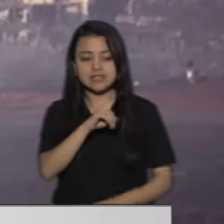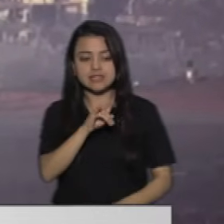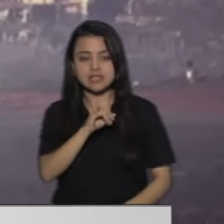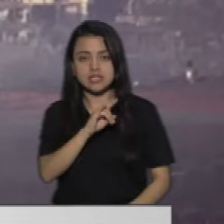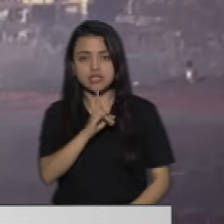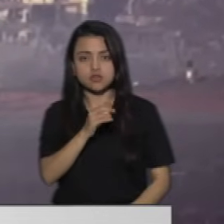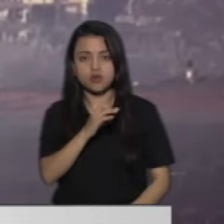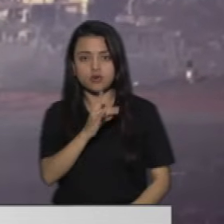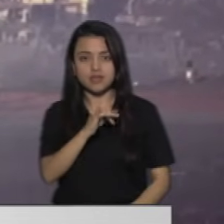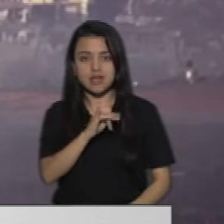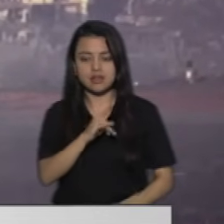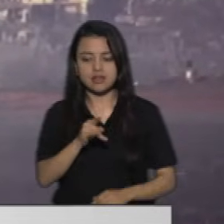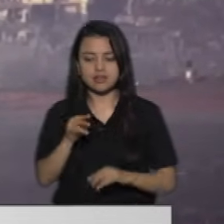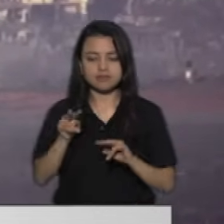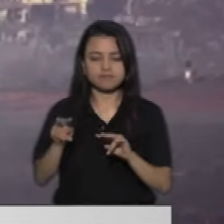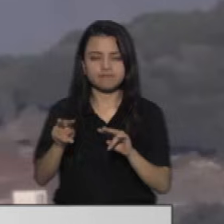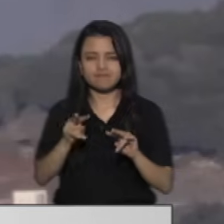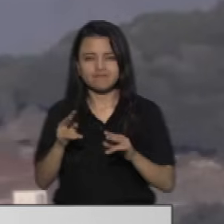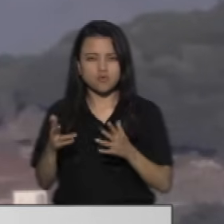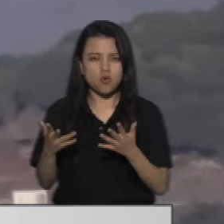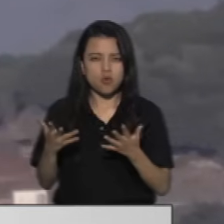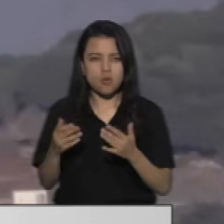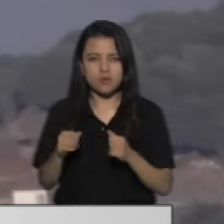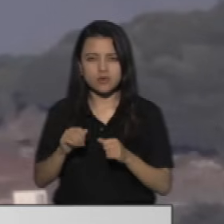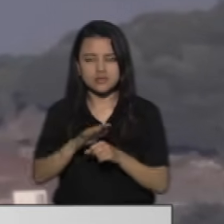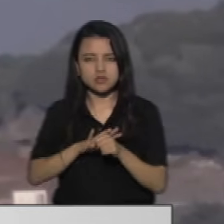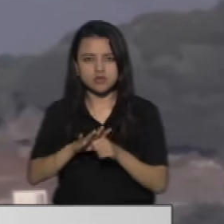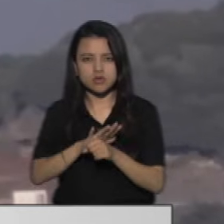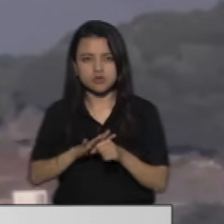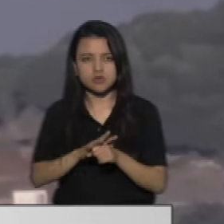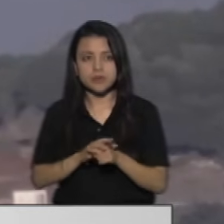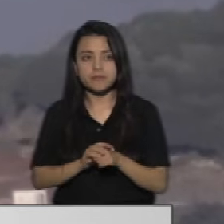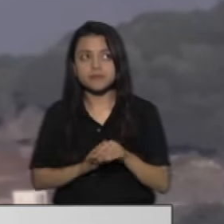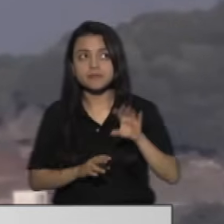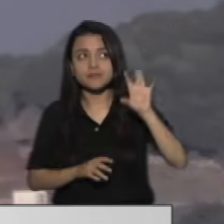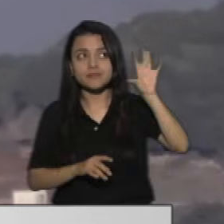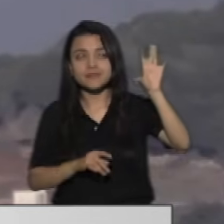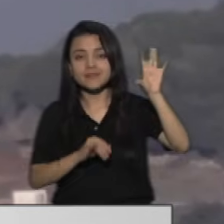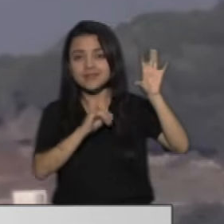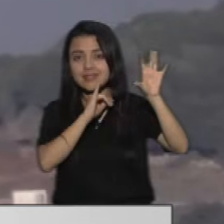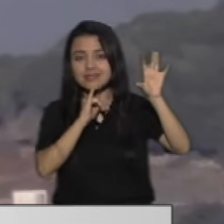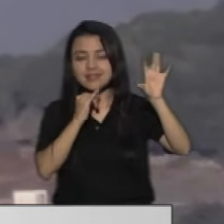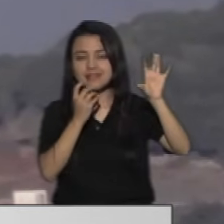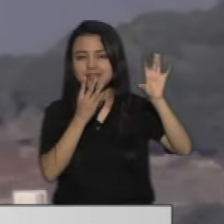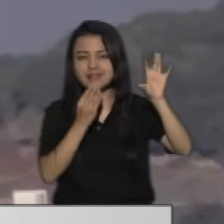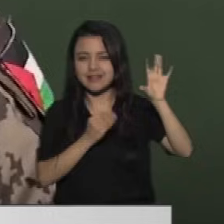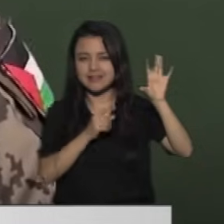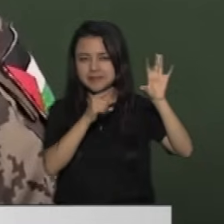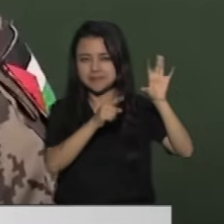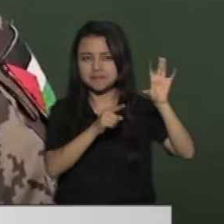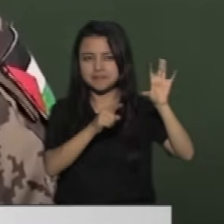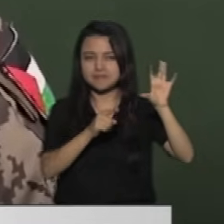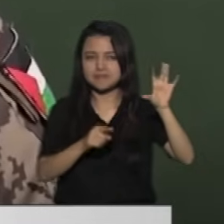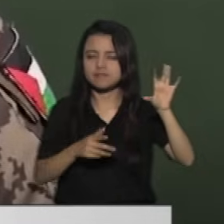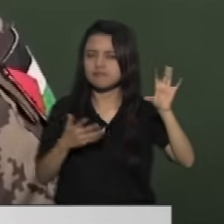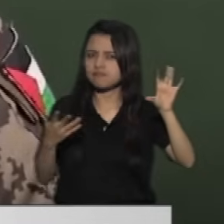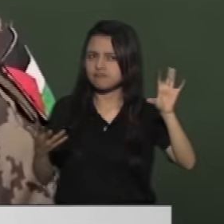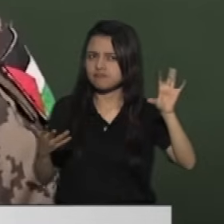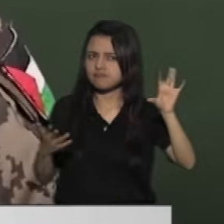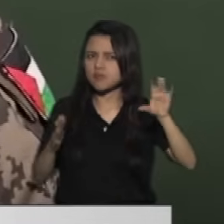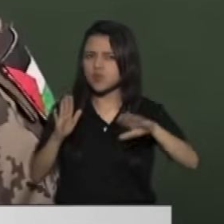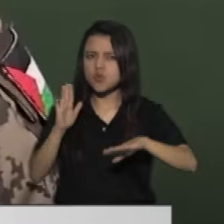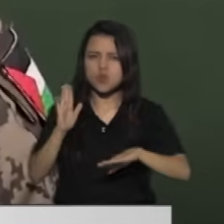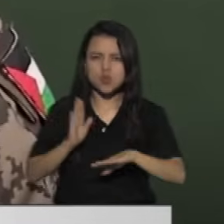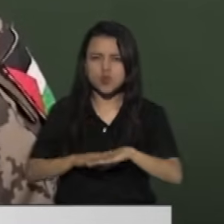otro lado, el ejército israelí asegura haber eliminado en sus operaciones en el interior de la franja de Gaza al responsable